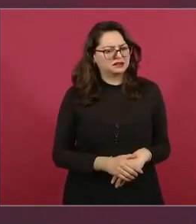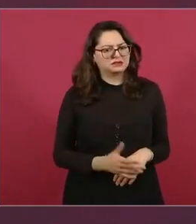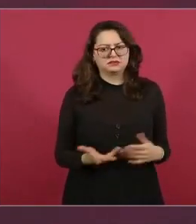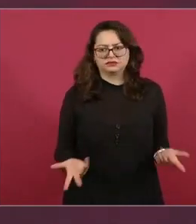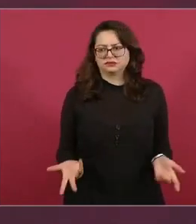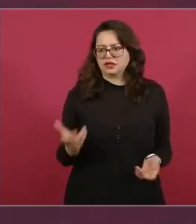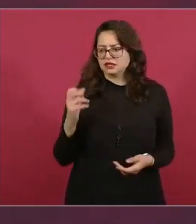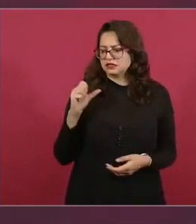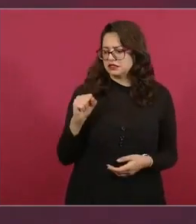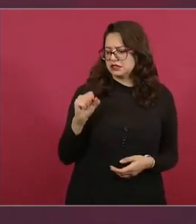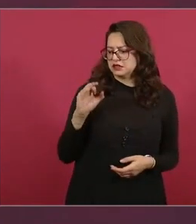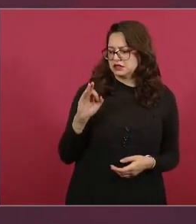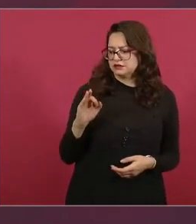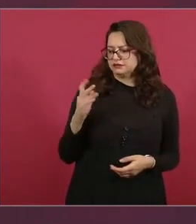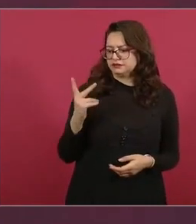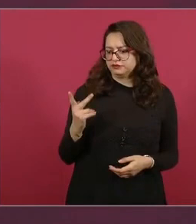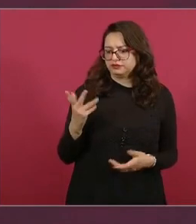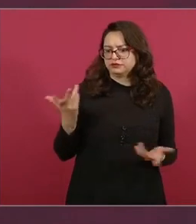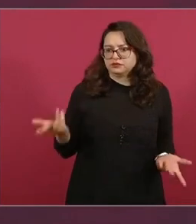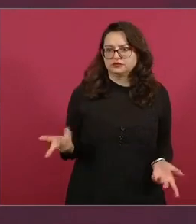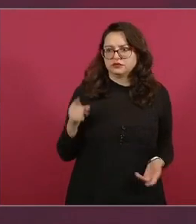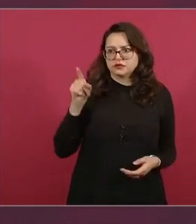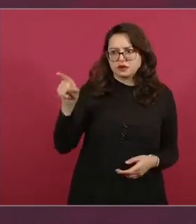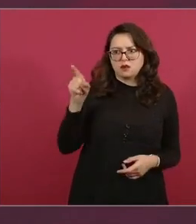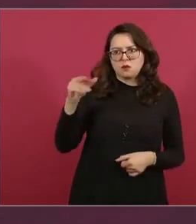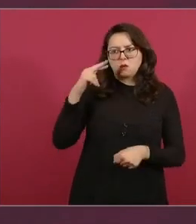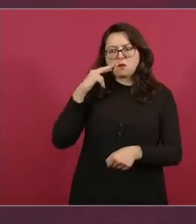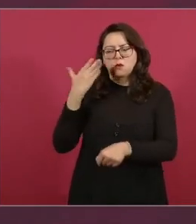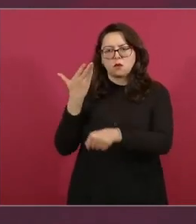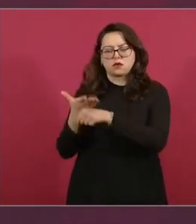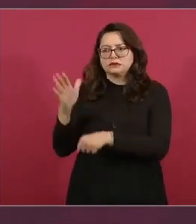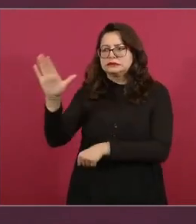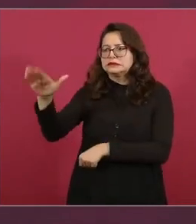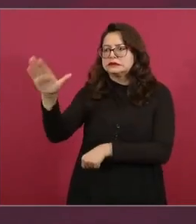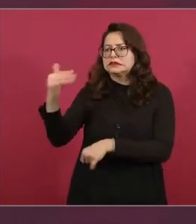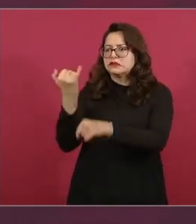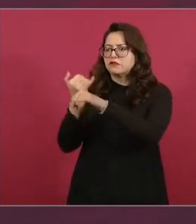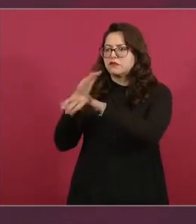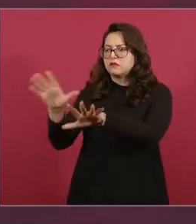la Secretaría que lleva el nombre de Función Pública,